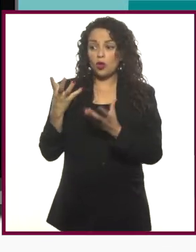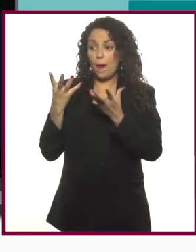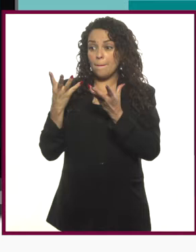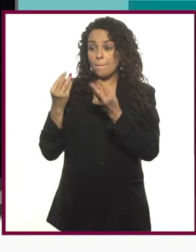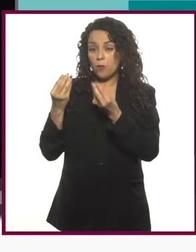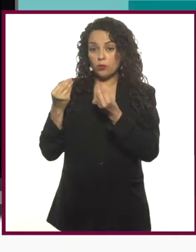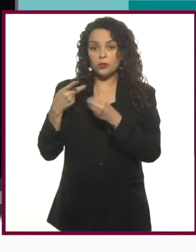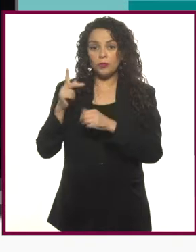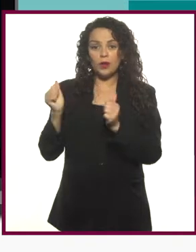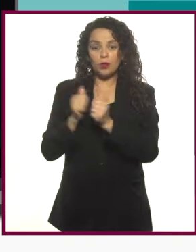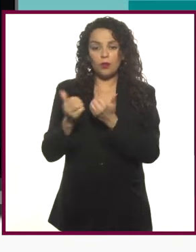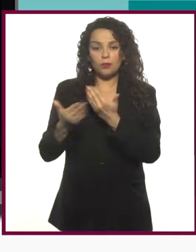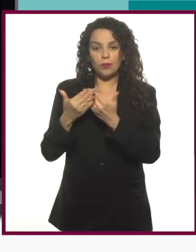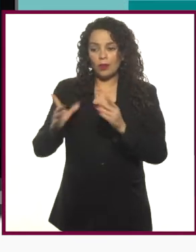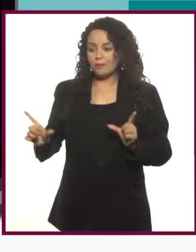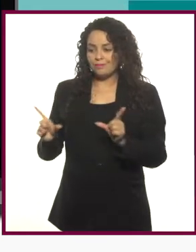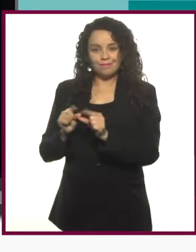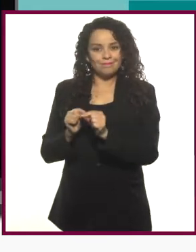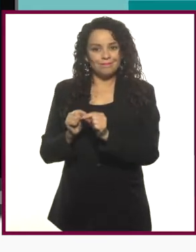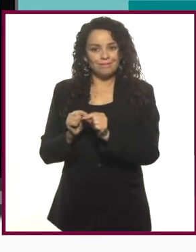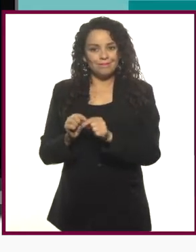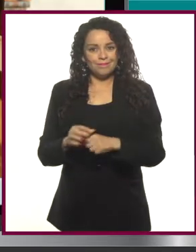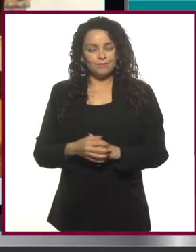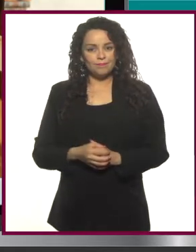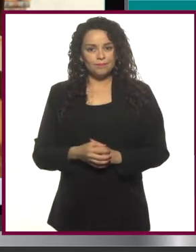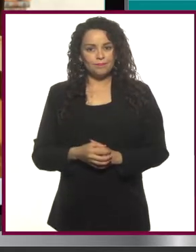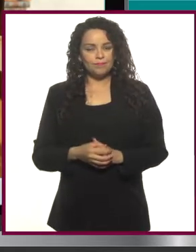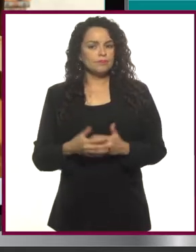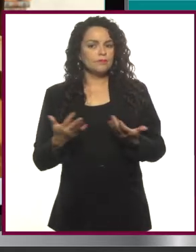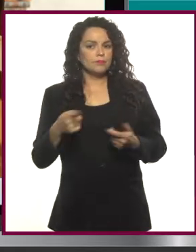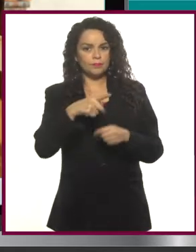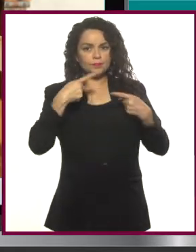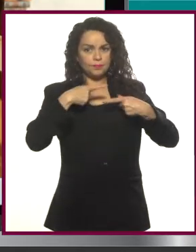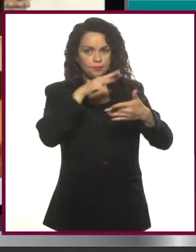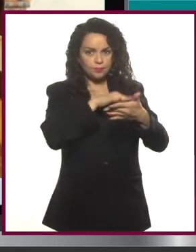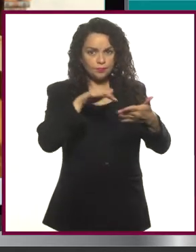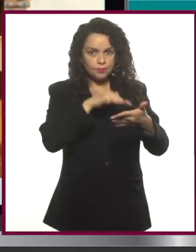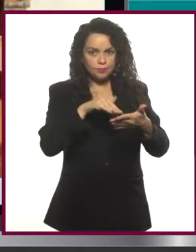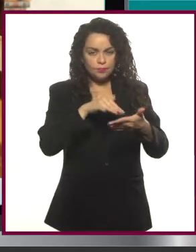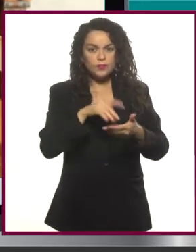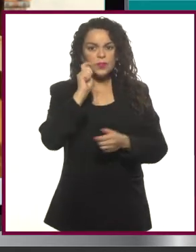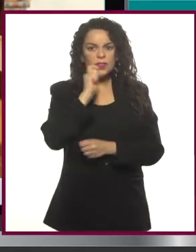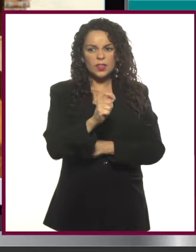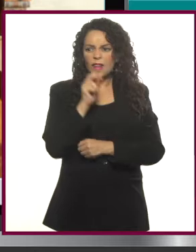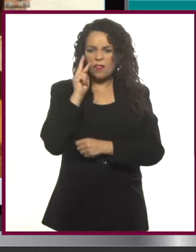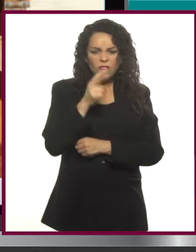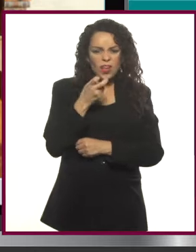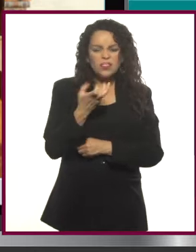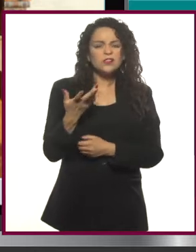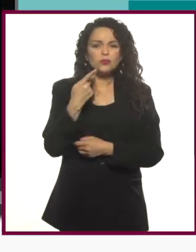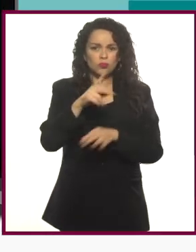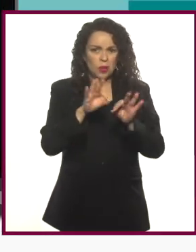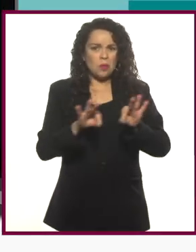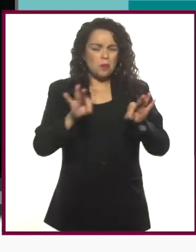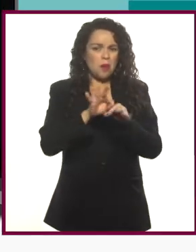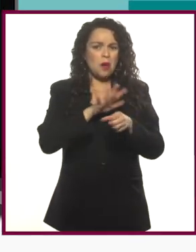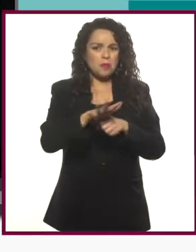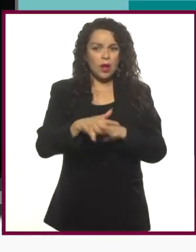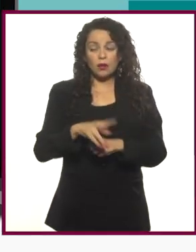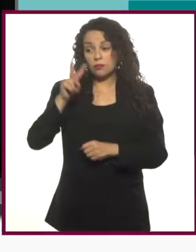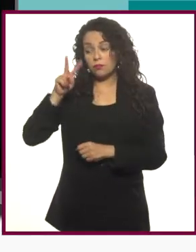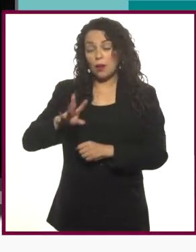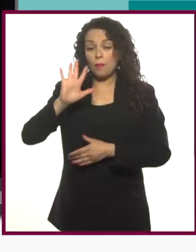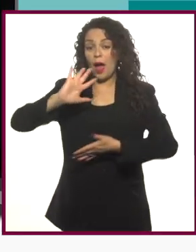decir, mucho con poco. ¿Qué papel juega el lector cuando lee una microficción? Es